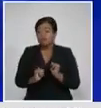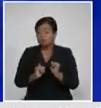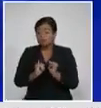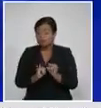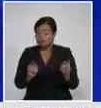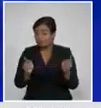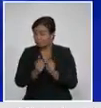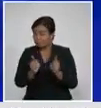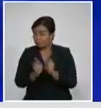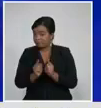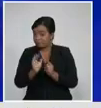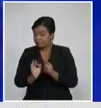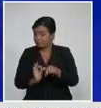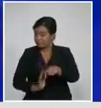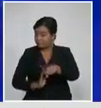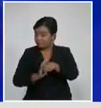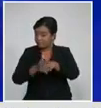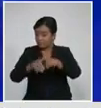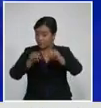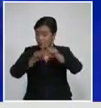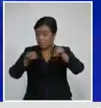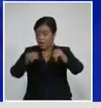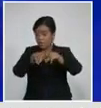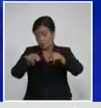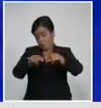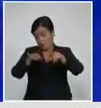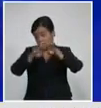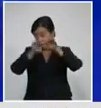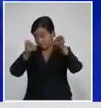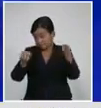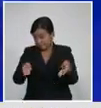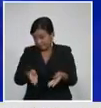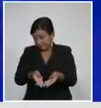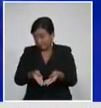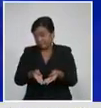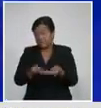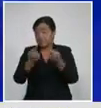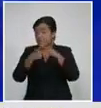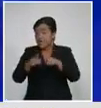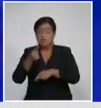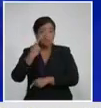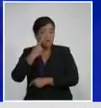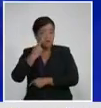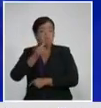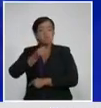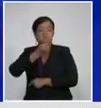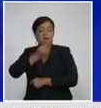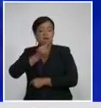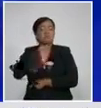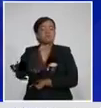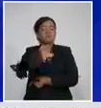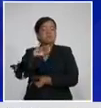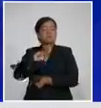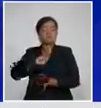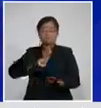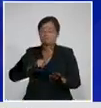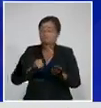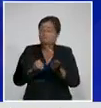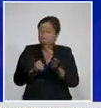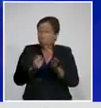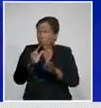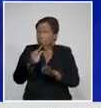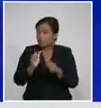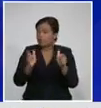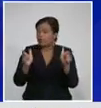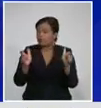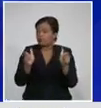de la COVID-19 en Cuba y el resto del mundo, doctor, aunque vemos que se puede. Que se puede y además que hay una discreta disminución, por tanto